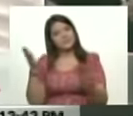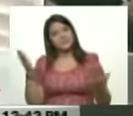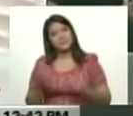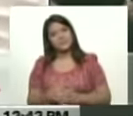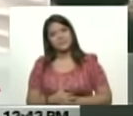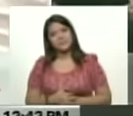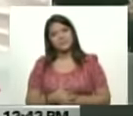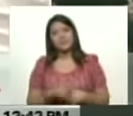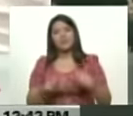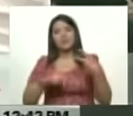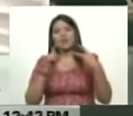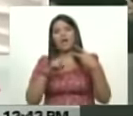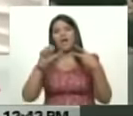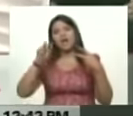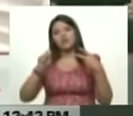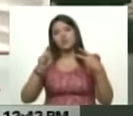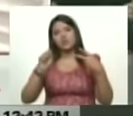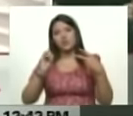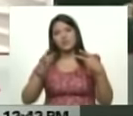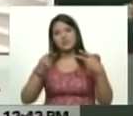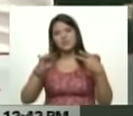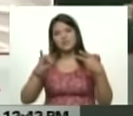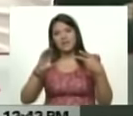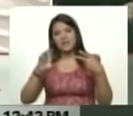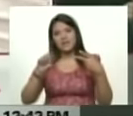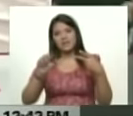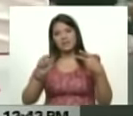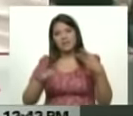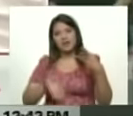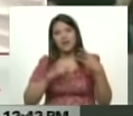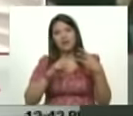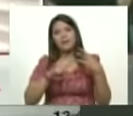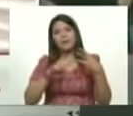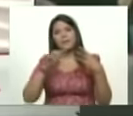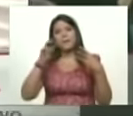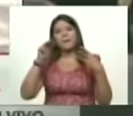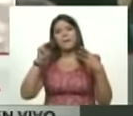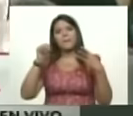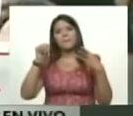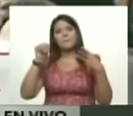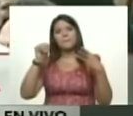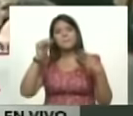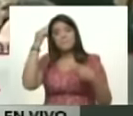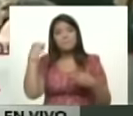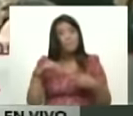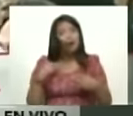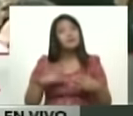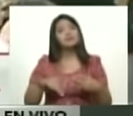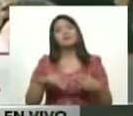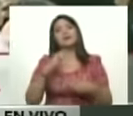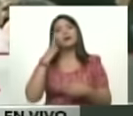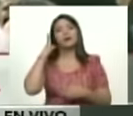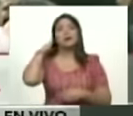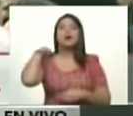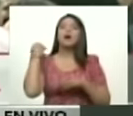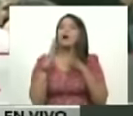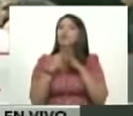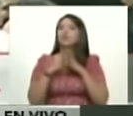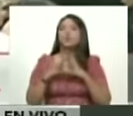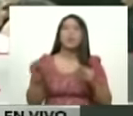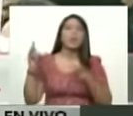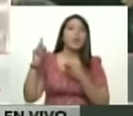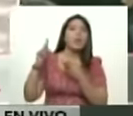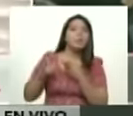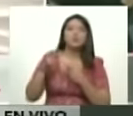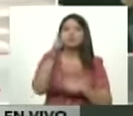a Antonieta de López, a María Corina, a todas las esposas de